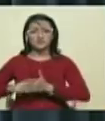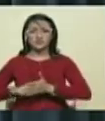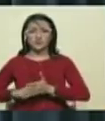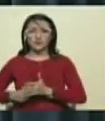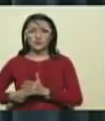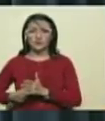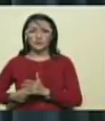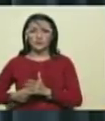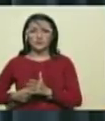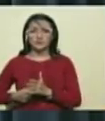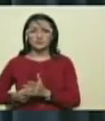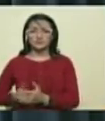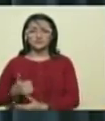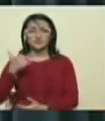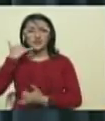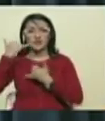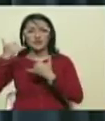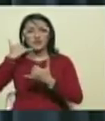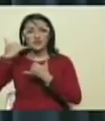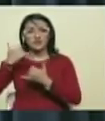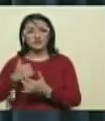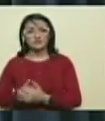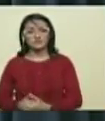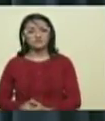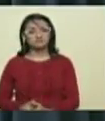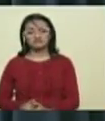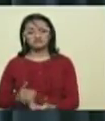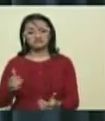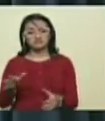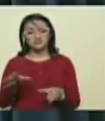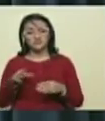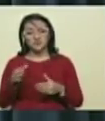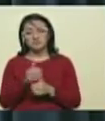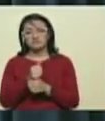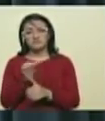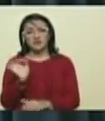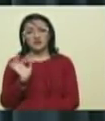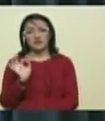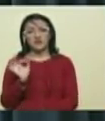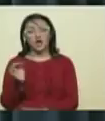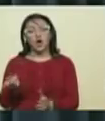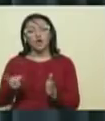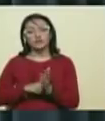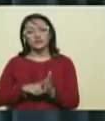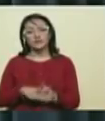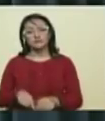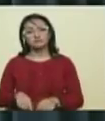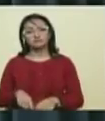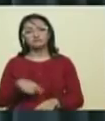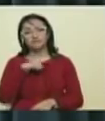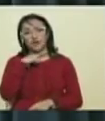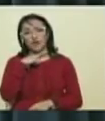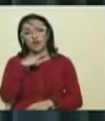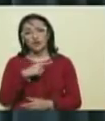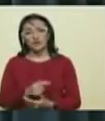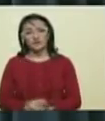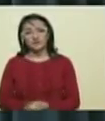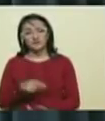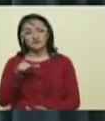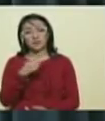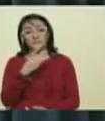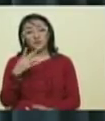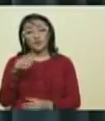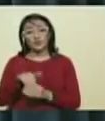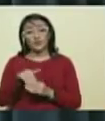absolutamente indebidas. No lo lograron. Volvieron a fracasar. Necesitaban 24